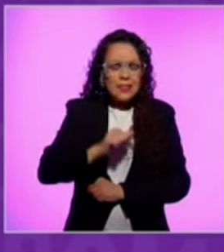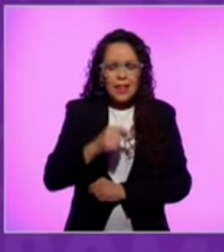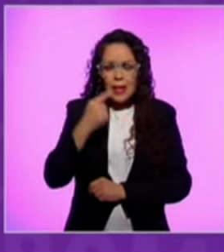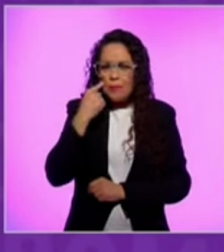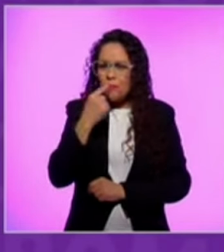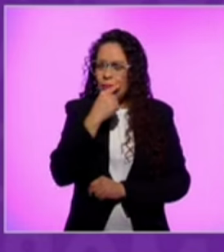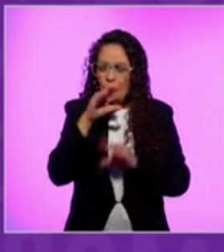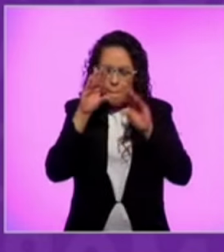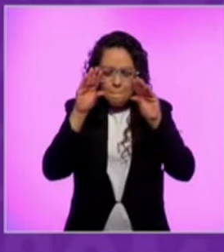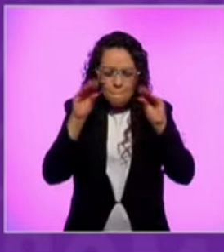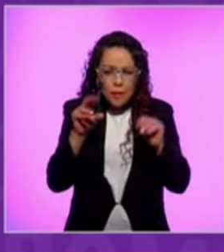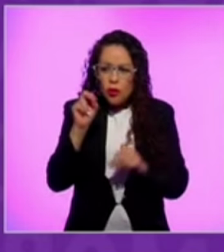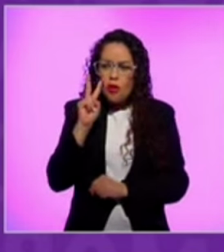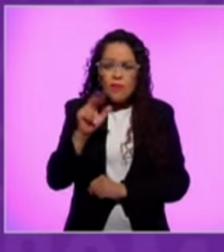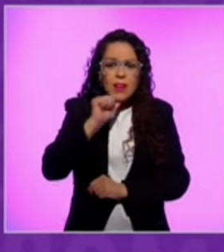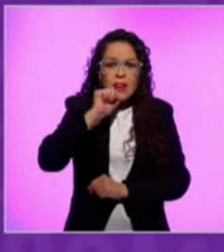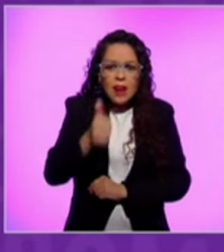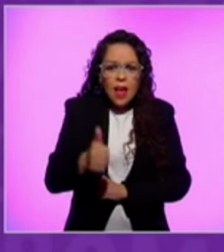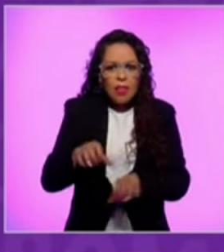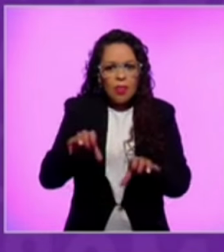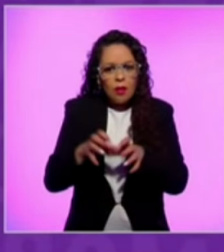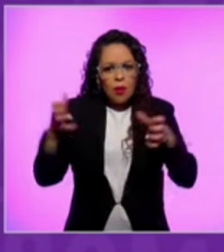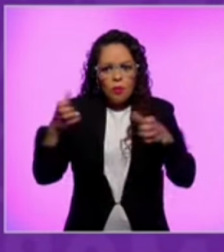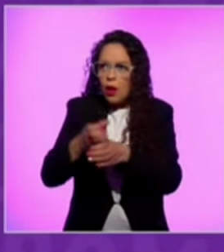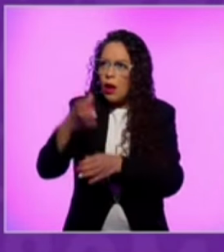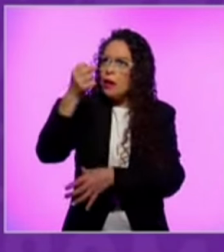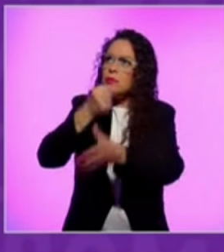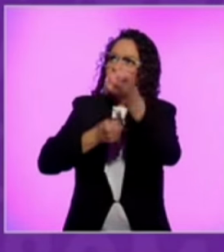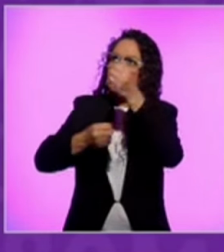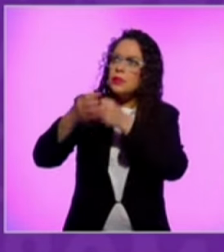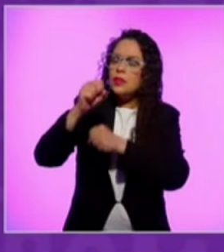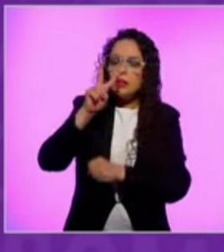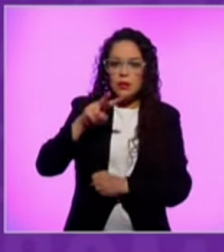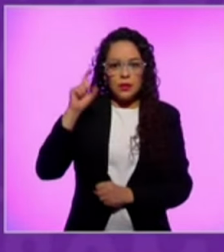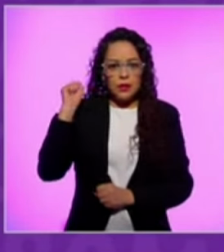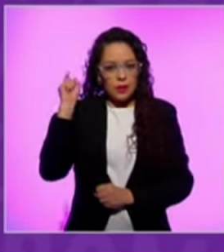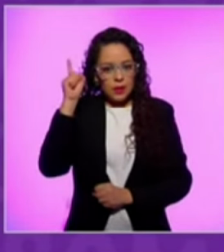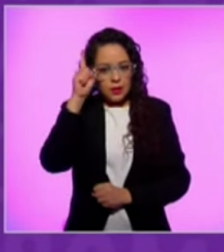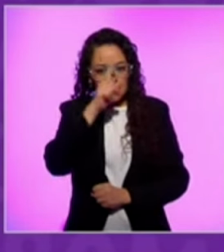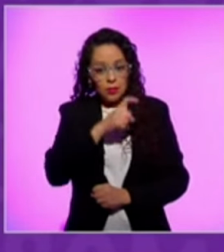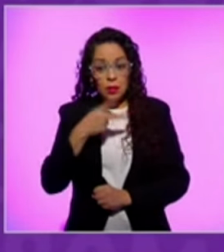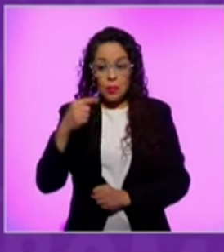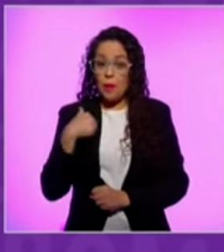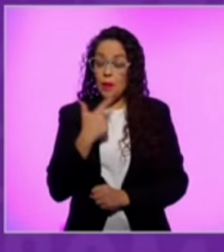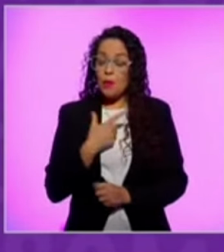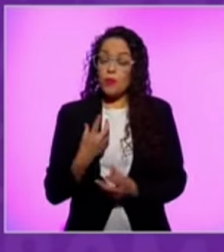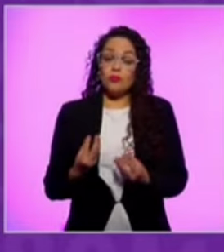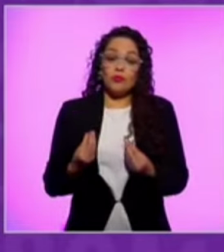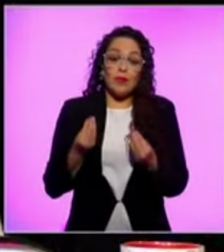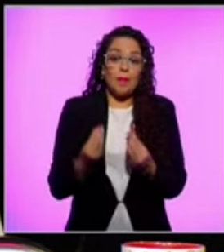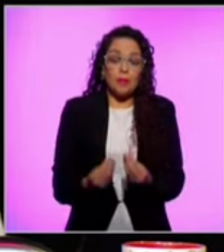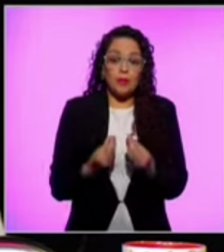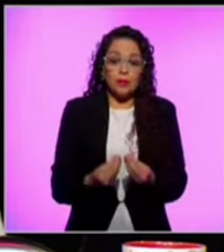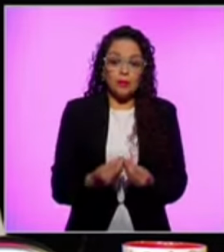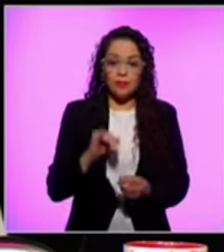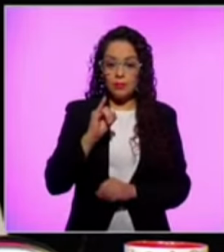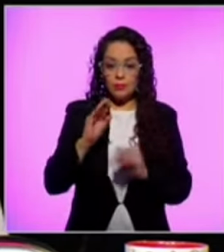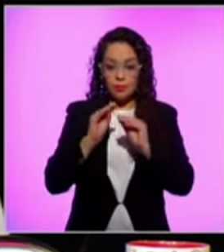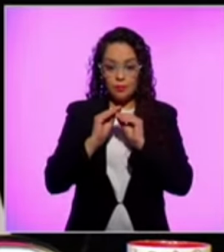Me encanta la idea y me gusta mucho lo que hago. Sí, es mostrarse a sí mismo, ¿no? Y